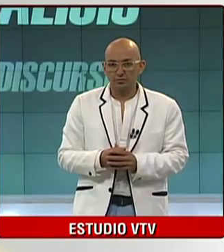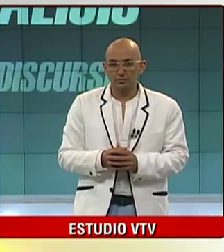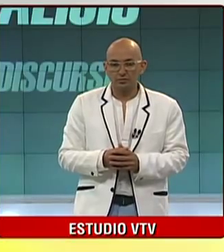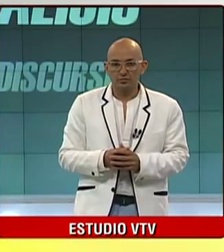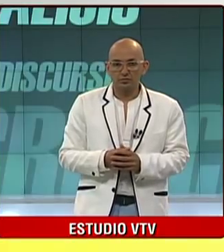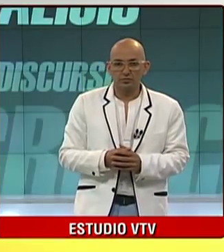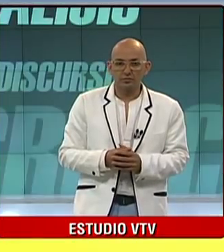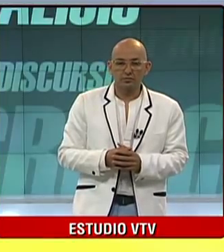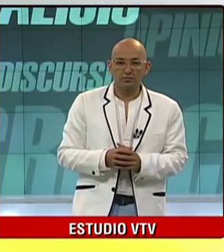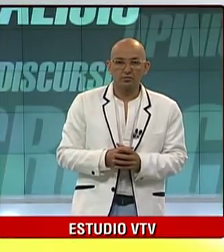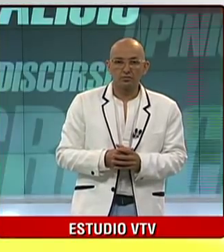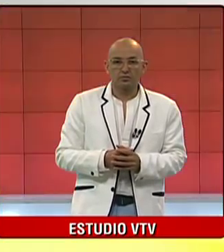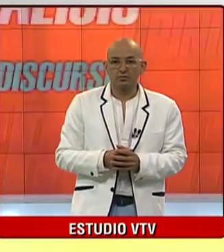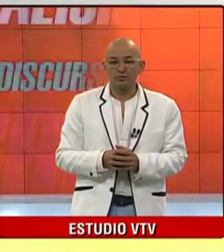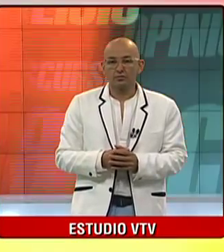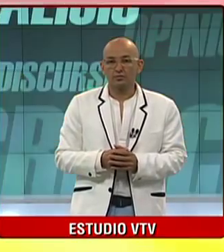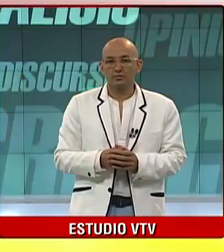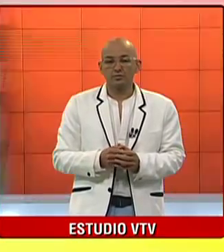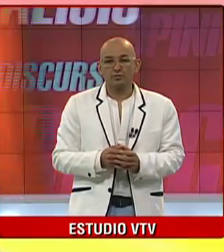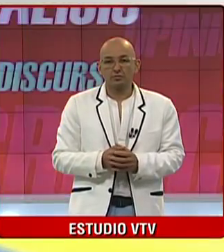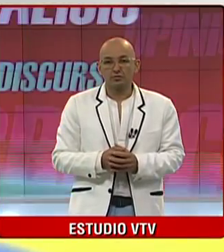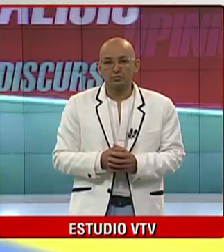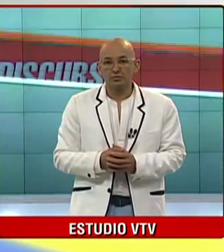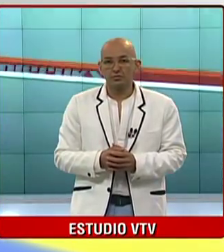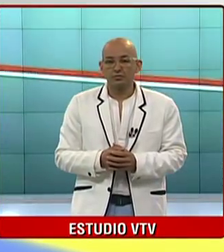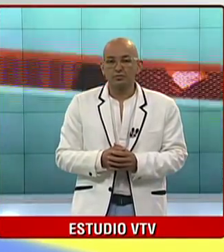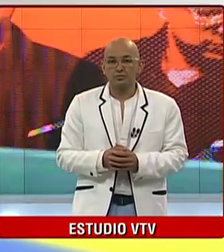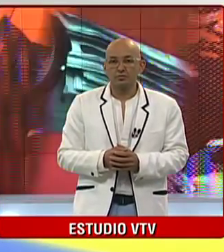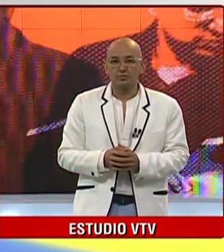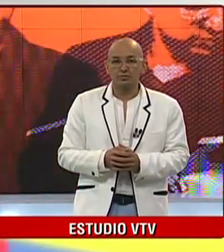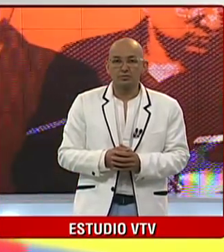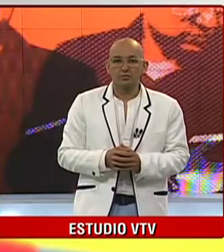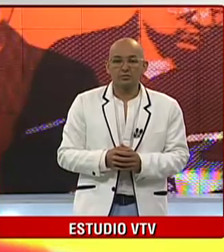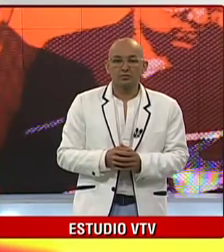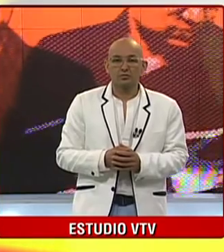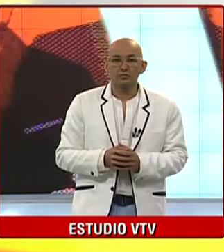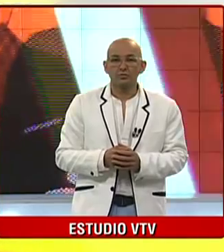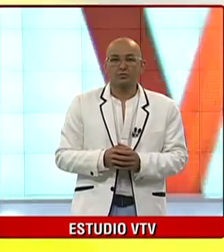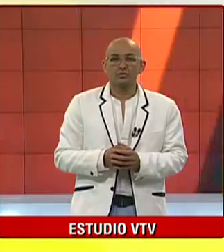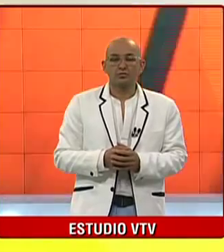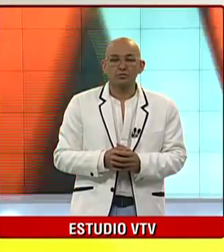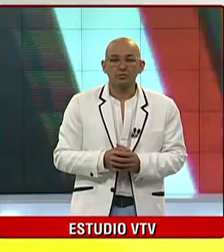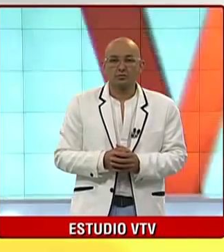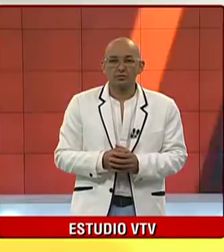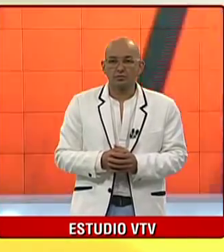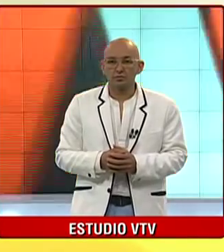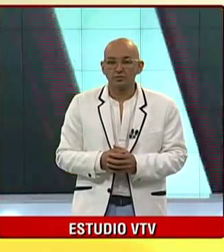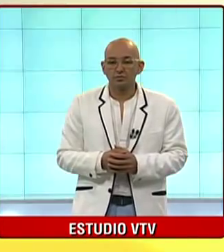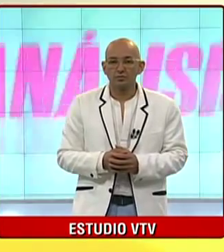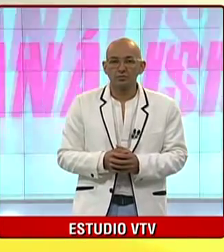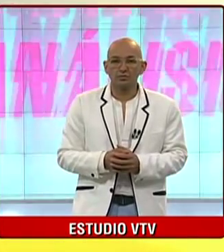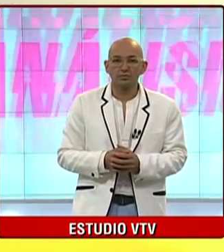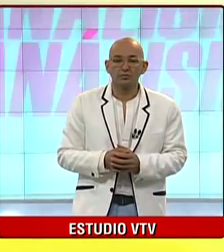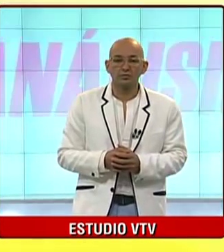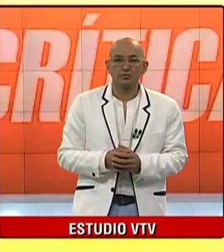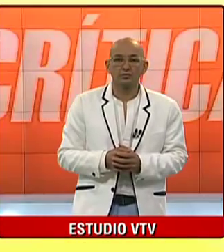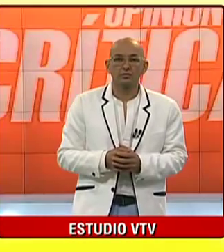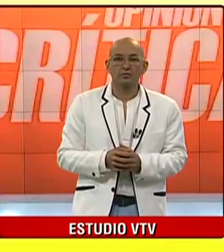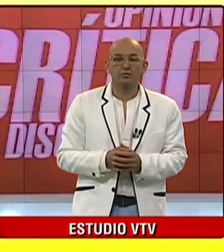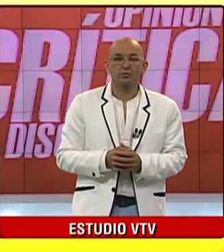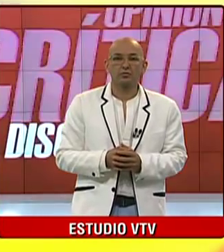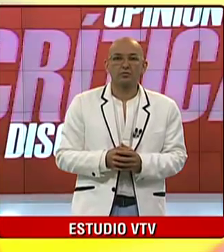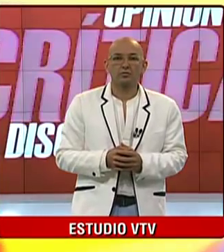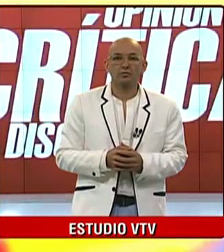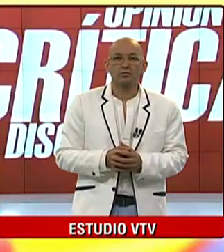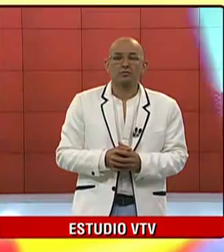Miguel Ángel, quiero agradecerte a nombre de toda Venezuela este esfuerzo tremendo que has hecho por